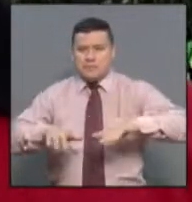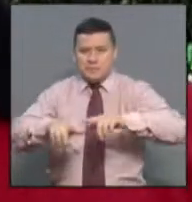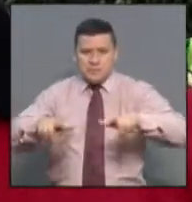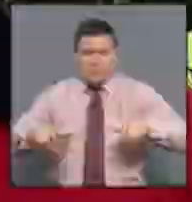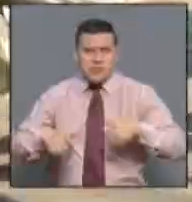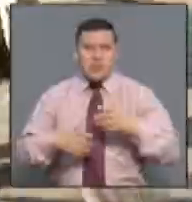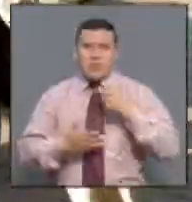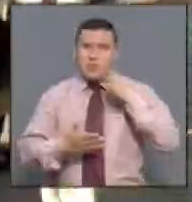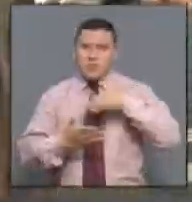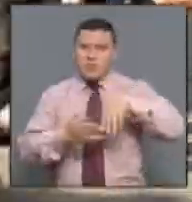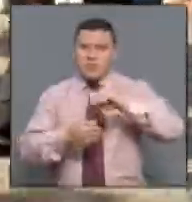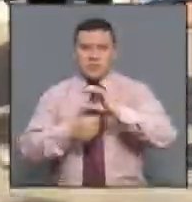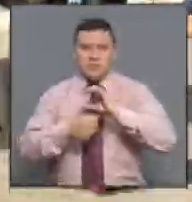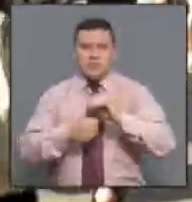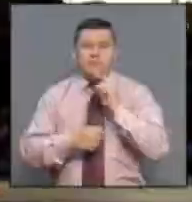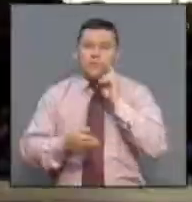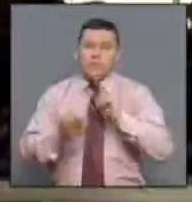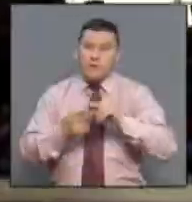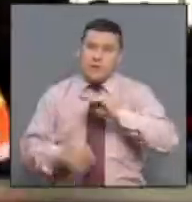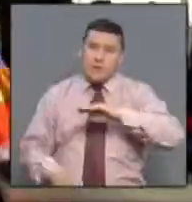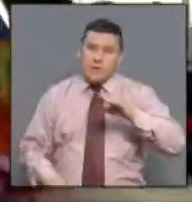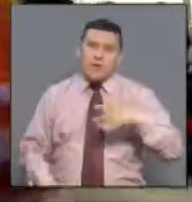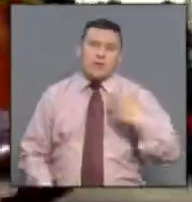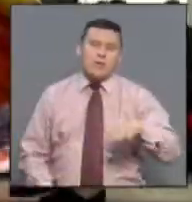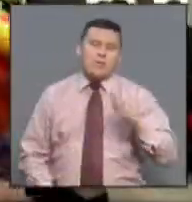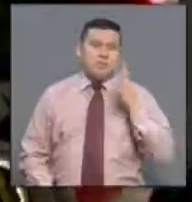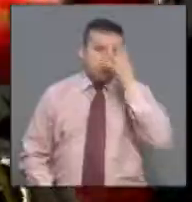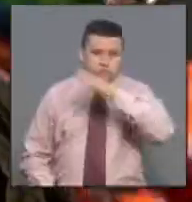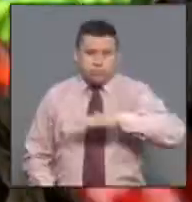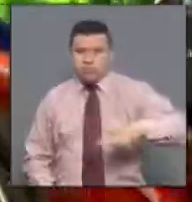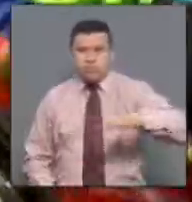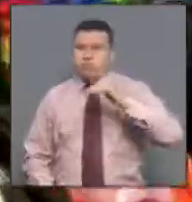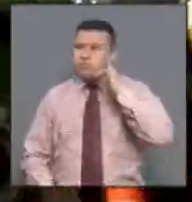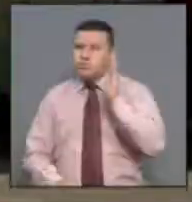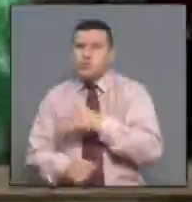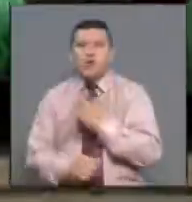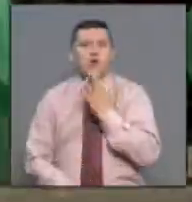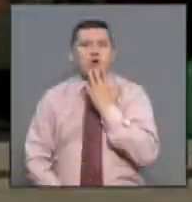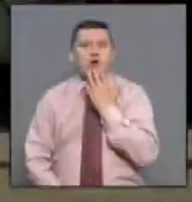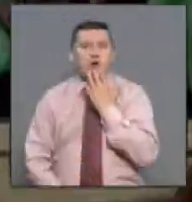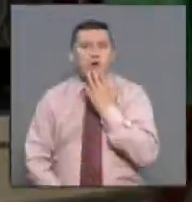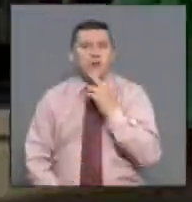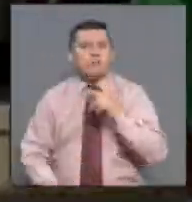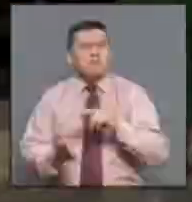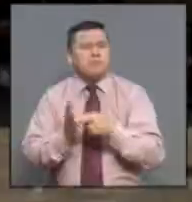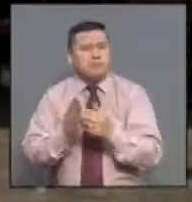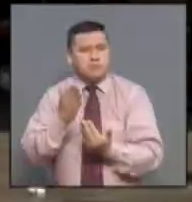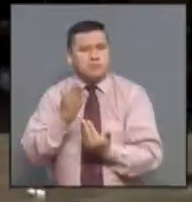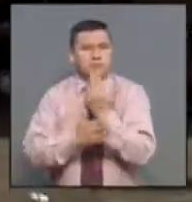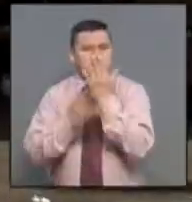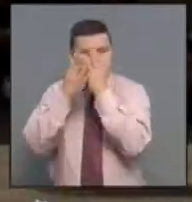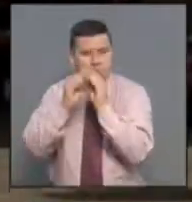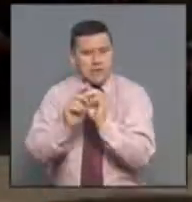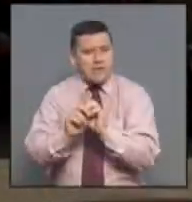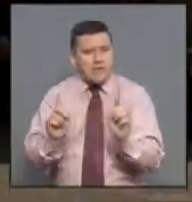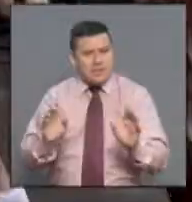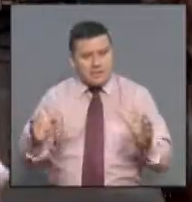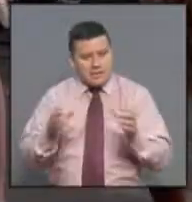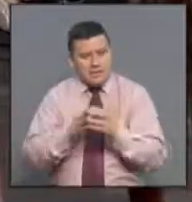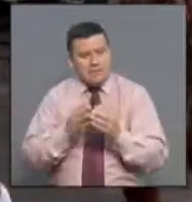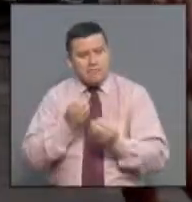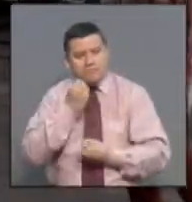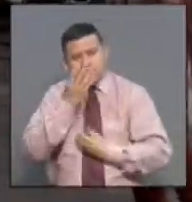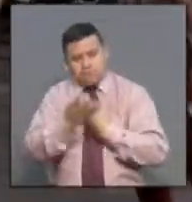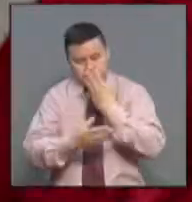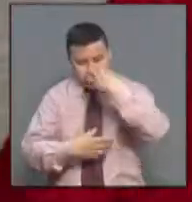o ahora bailes urbanos. Conocer Antioquia es un paseo mágico por sus ritmos y colores, lo que se convierte en una forma diferente de